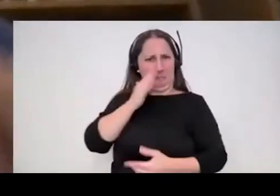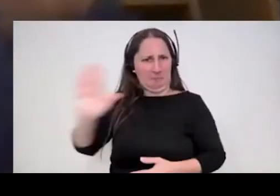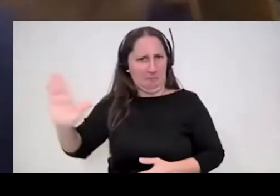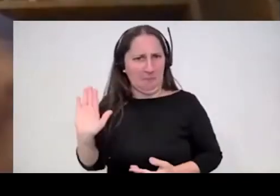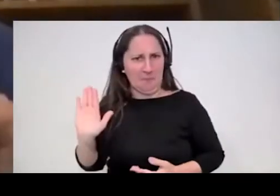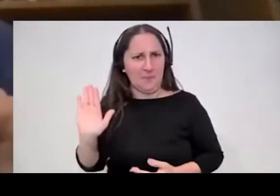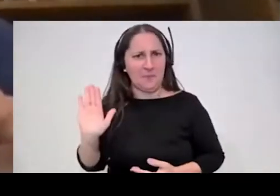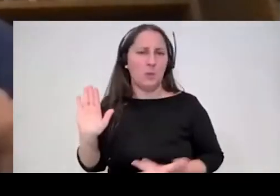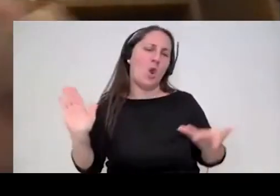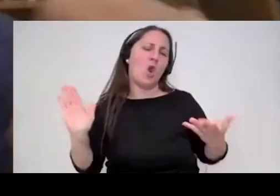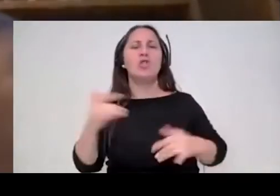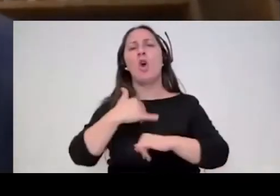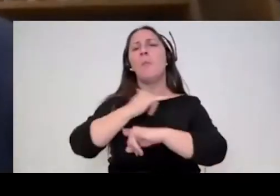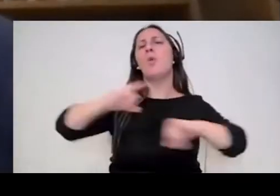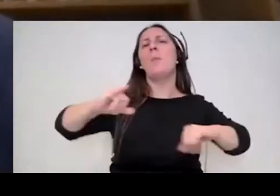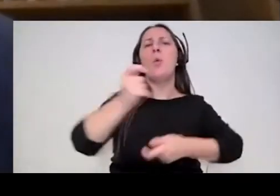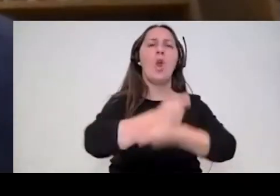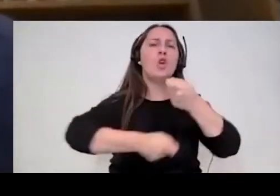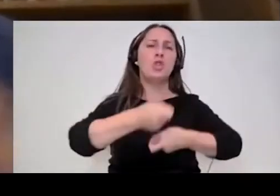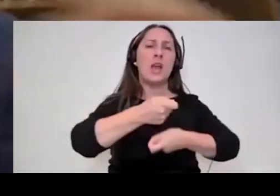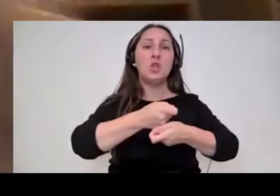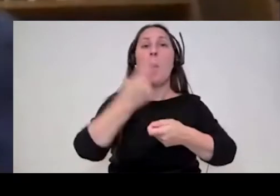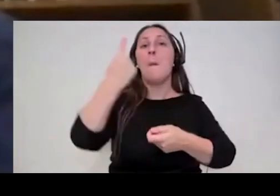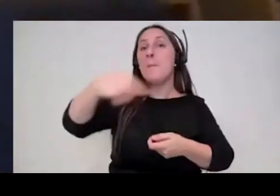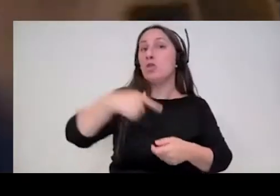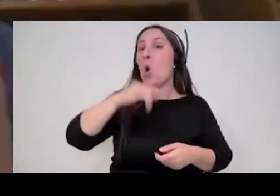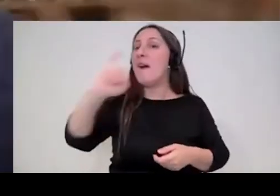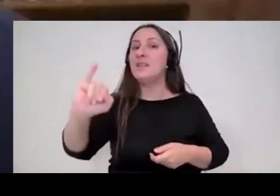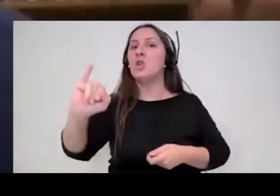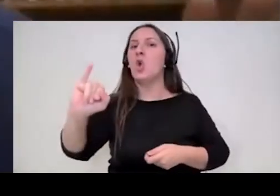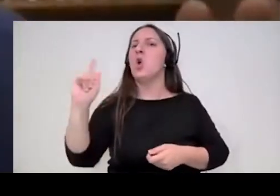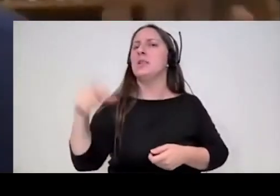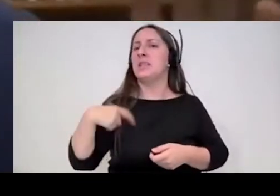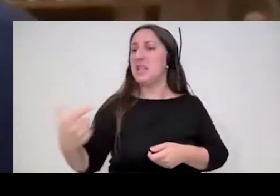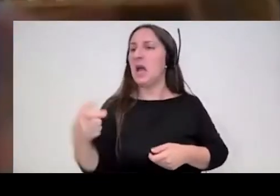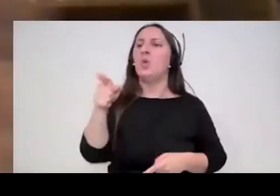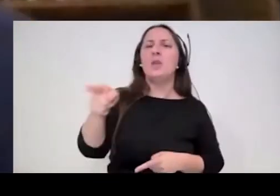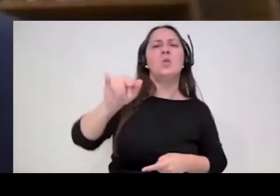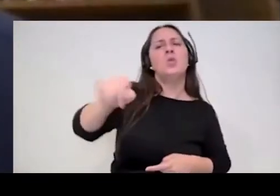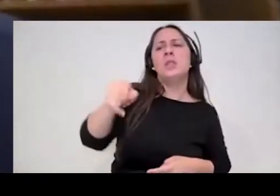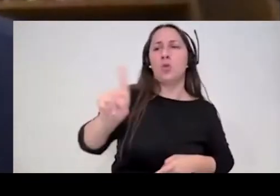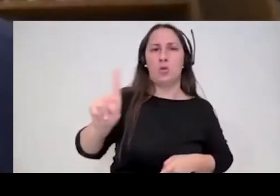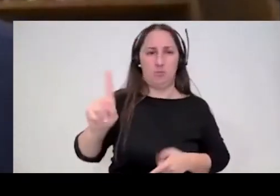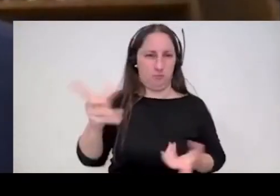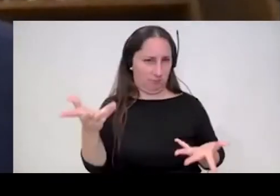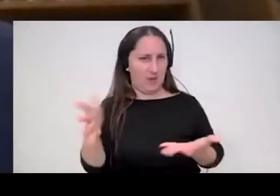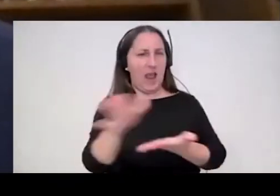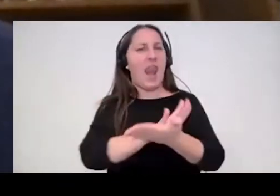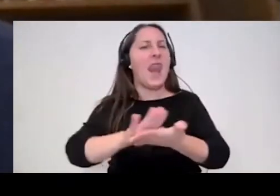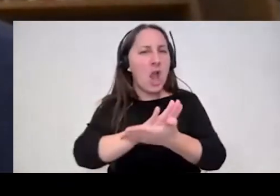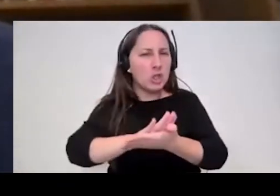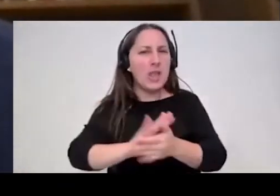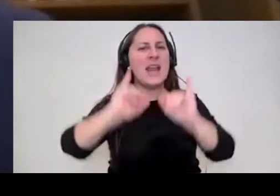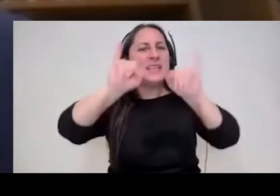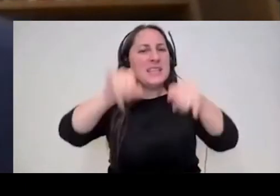le digo, bueno, yo promuevo la negociación, pero le digo al sindicato, vos esto sí, esto no, bueno, podemos negociar, pero no te me podés meter en la vida